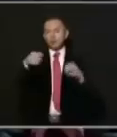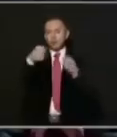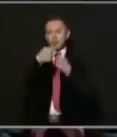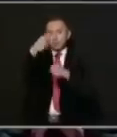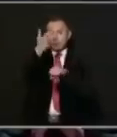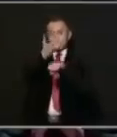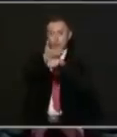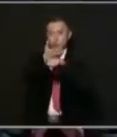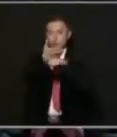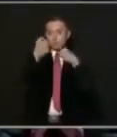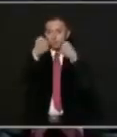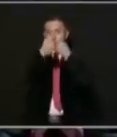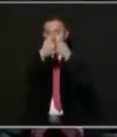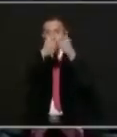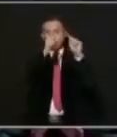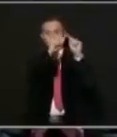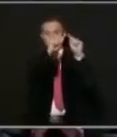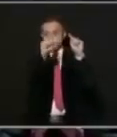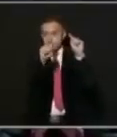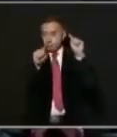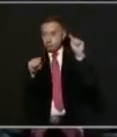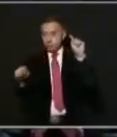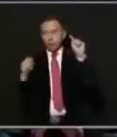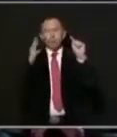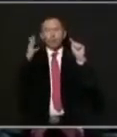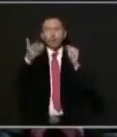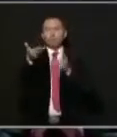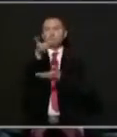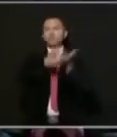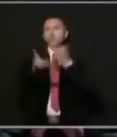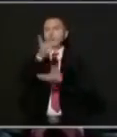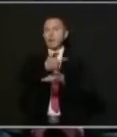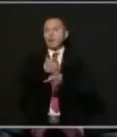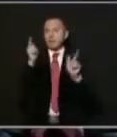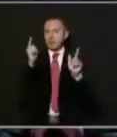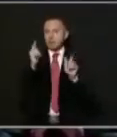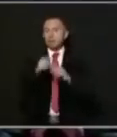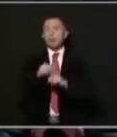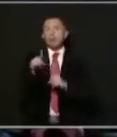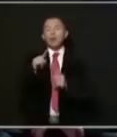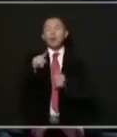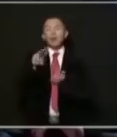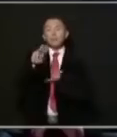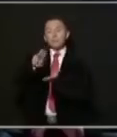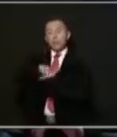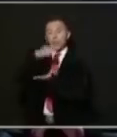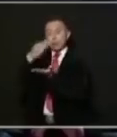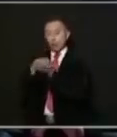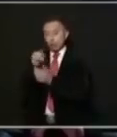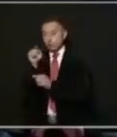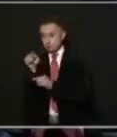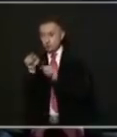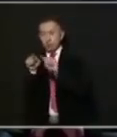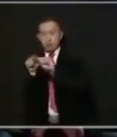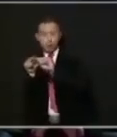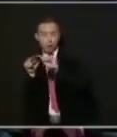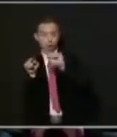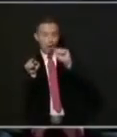Unidos, desde Matamoros hasta Tijuana,